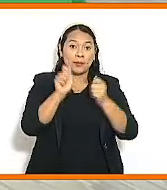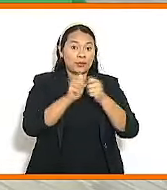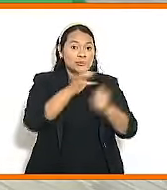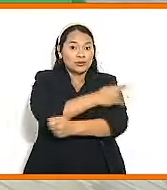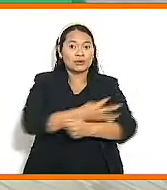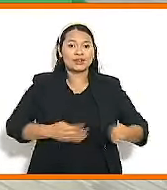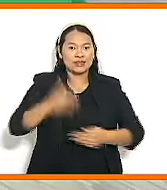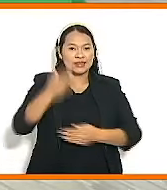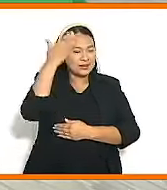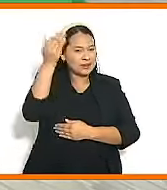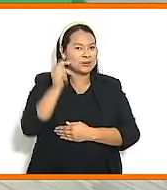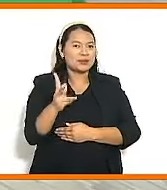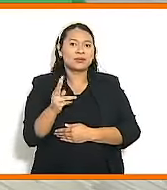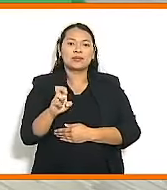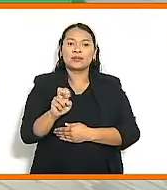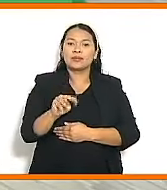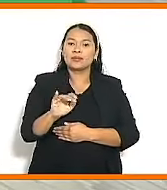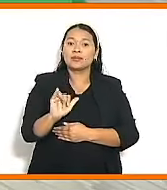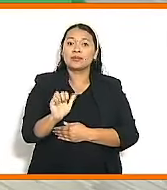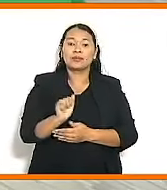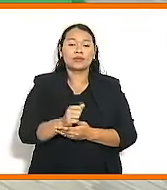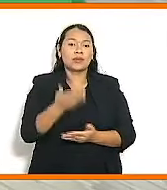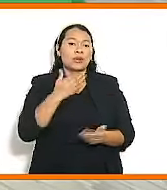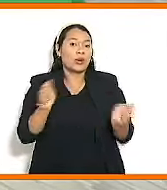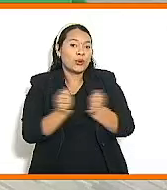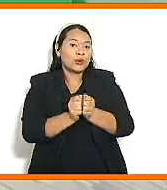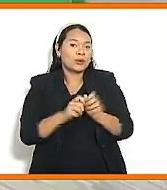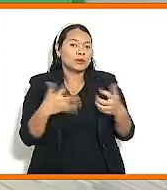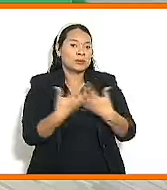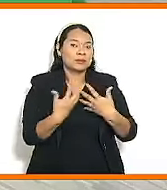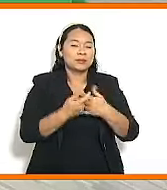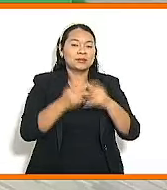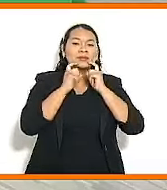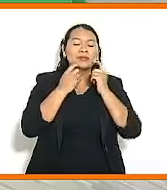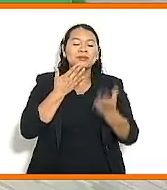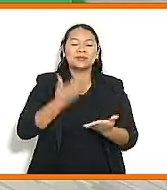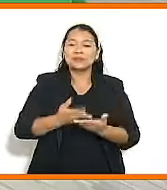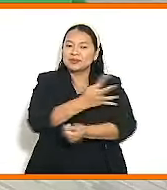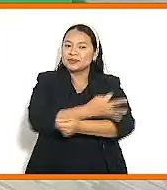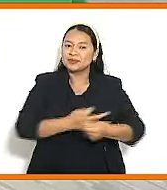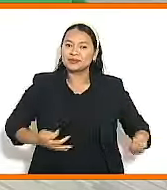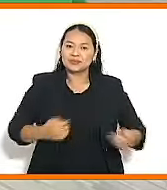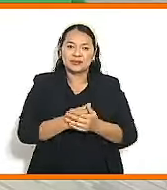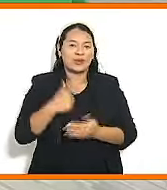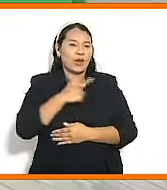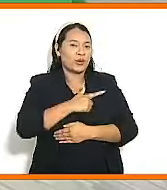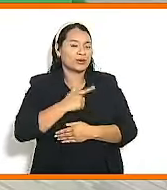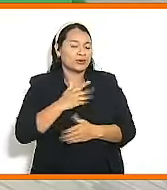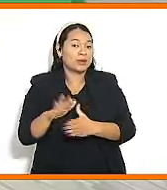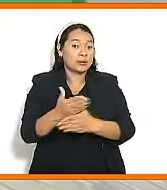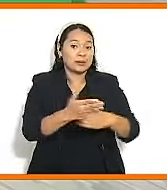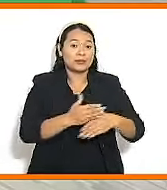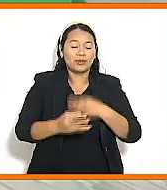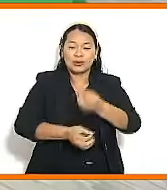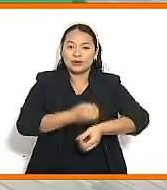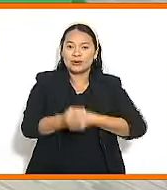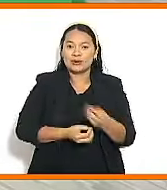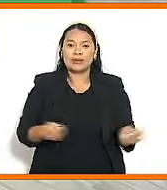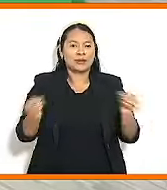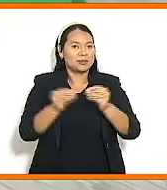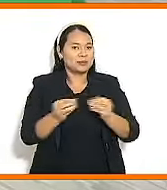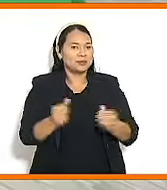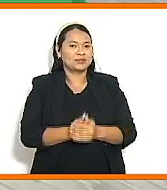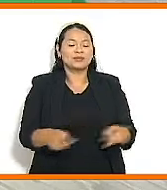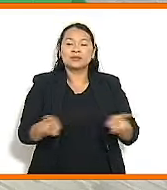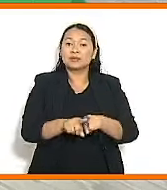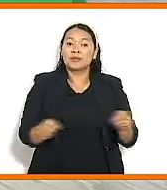Te saluda Kenia Mondragón en compañía de Tatiana Varela. Muy buenas tardes, Tatiana. Buenas tardes, Kenia. Qué placer compartir un sorteo más junto a vos. También contamos con la